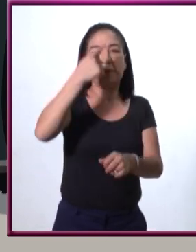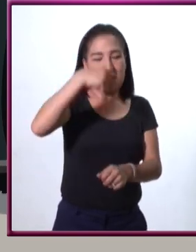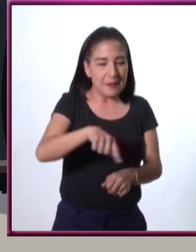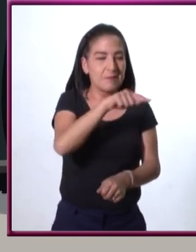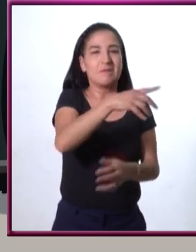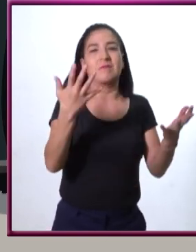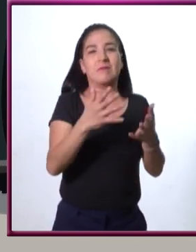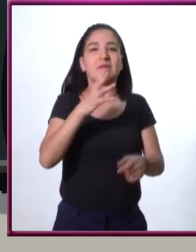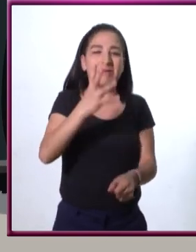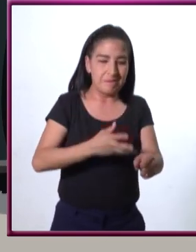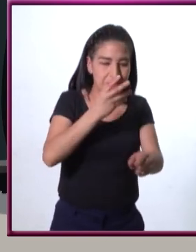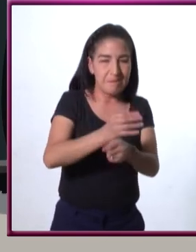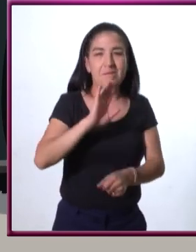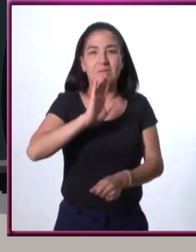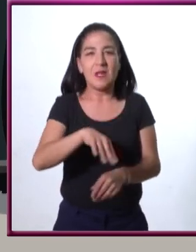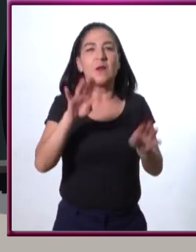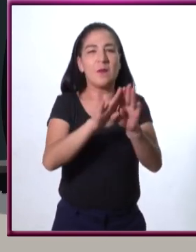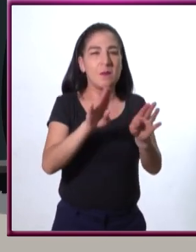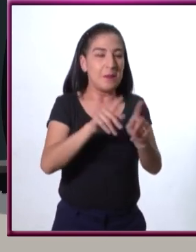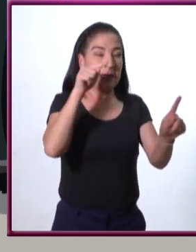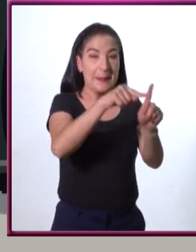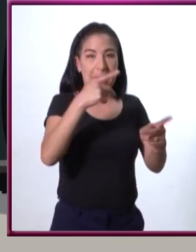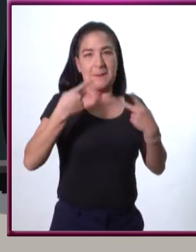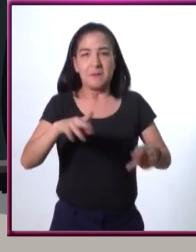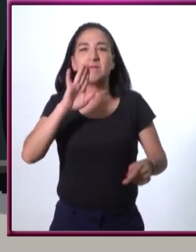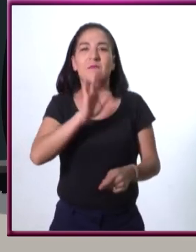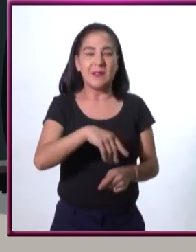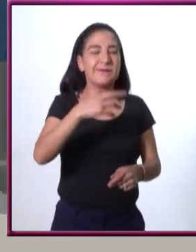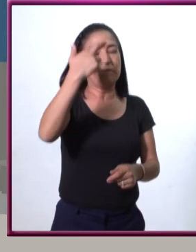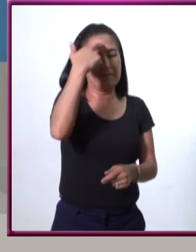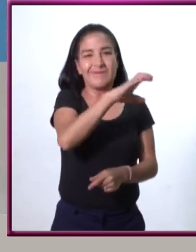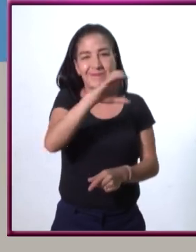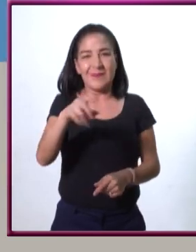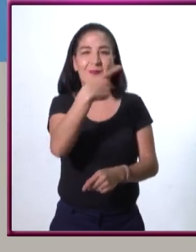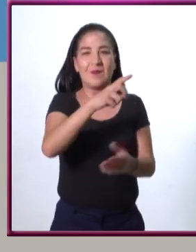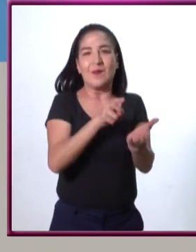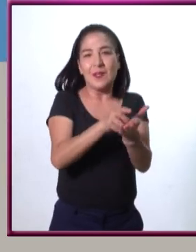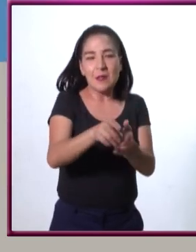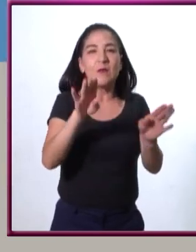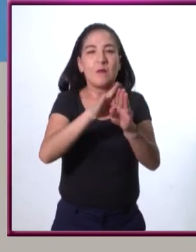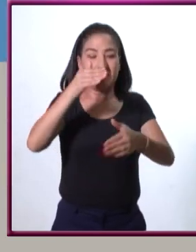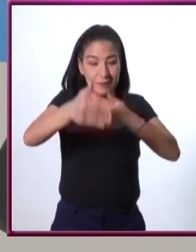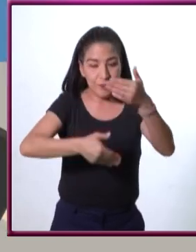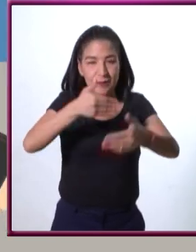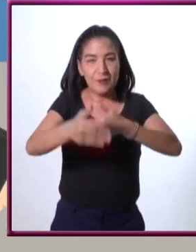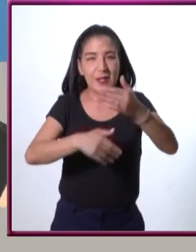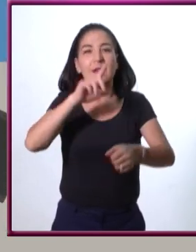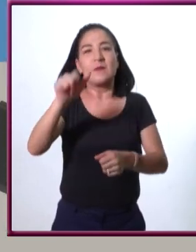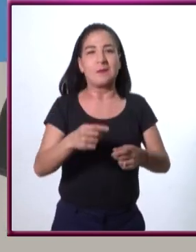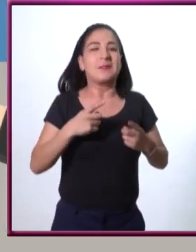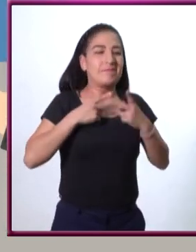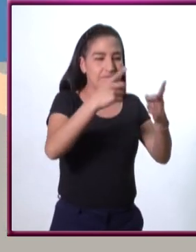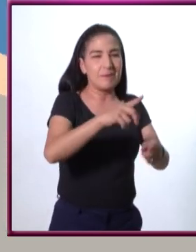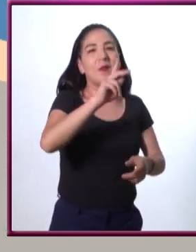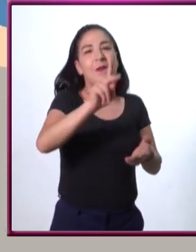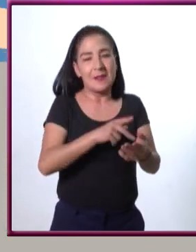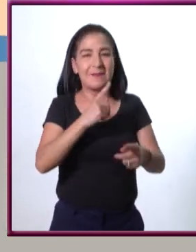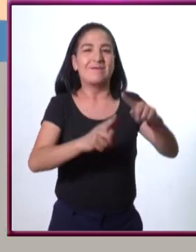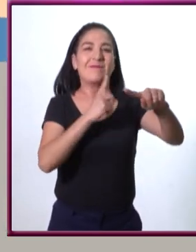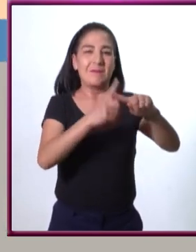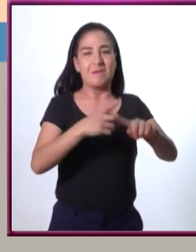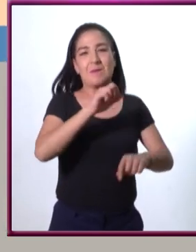que repare los daños. Se enfoca en la víctima y reconoce sus derechos, para que a través de un proceso se le reparen los daños y pueda